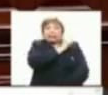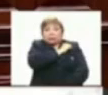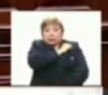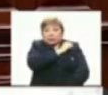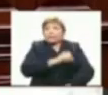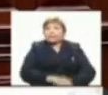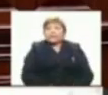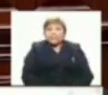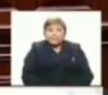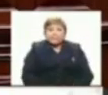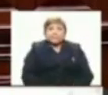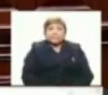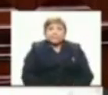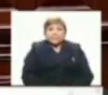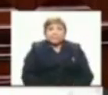secundaria.